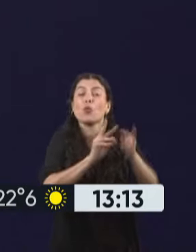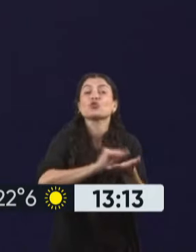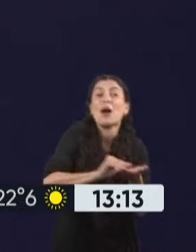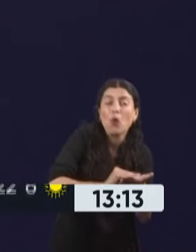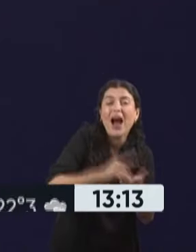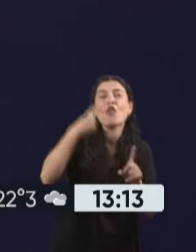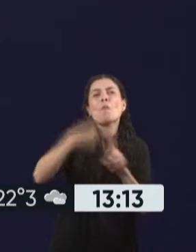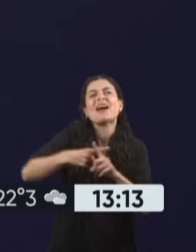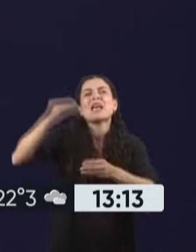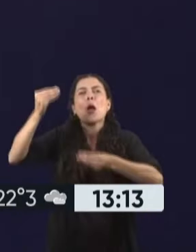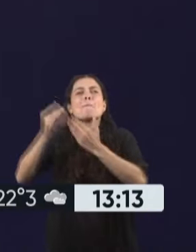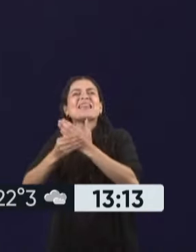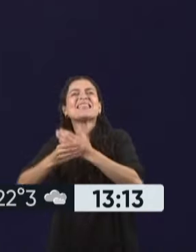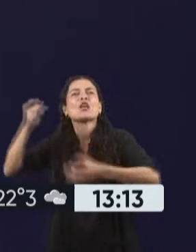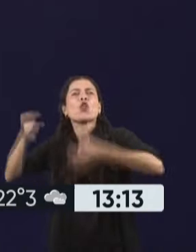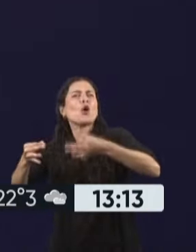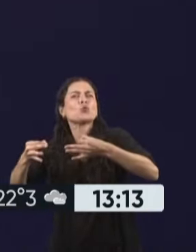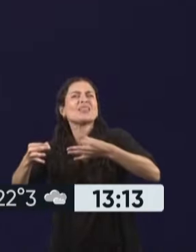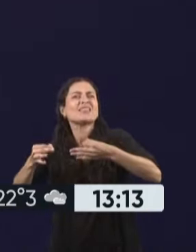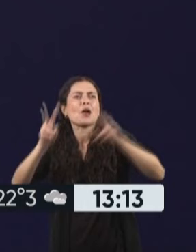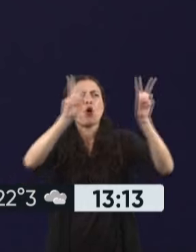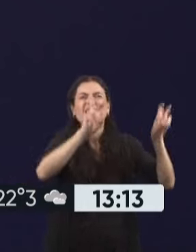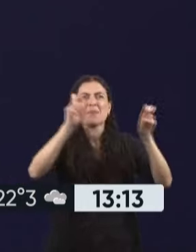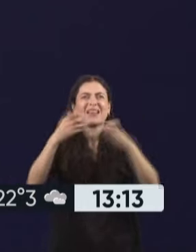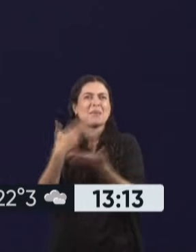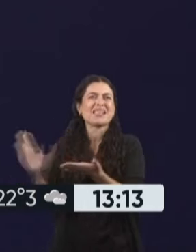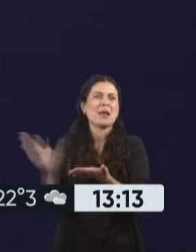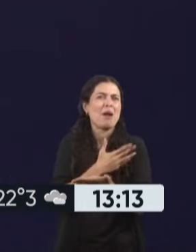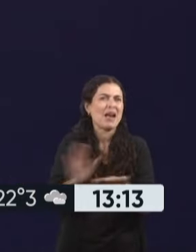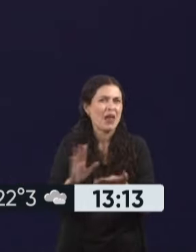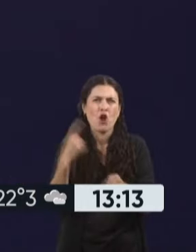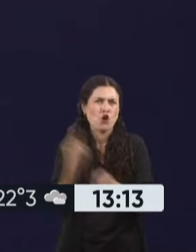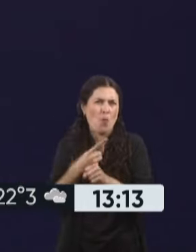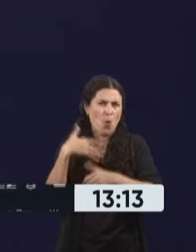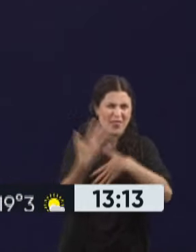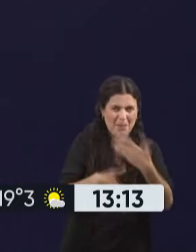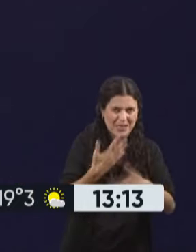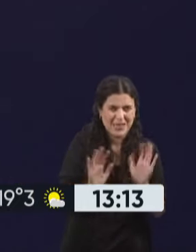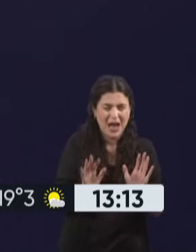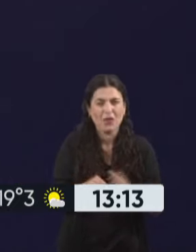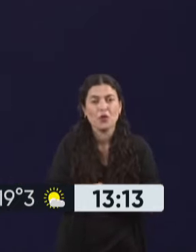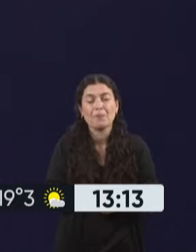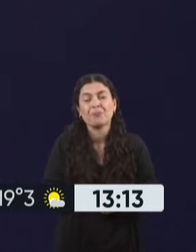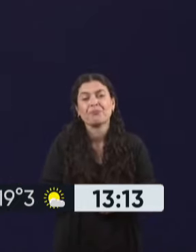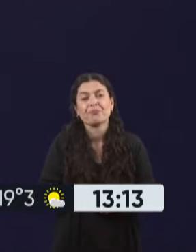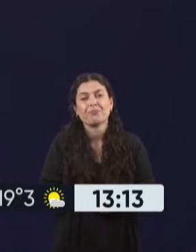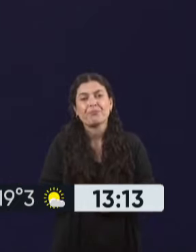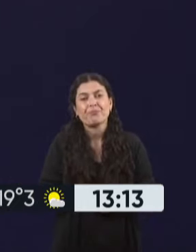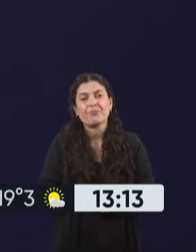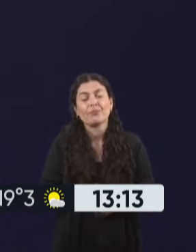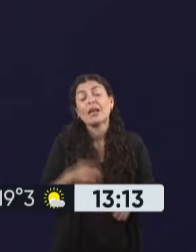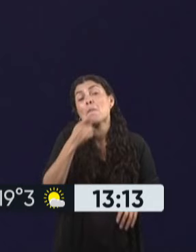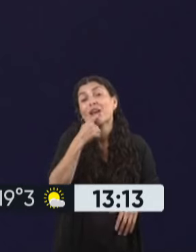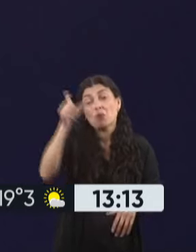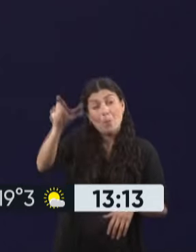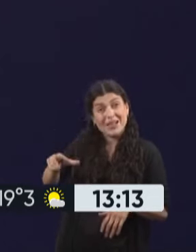él. Como no quería que sea la confusión y como Santiago Caputo tiene una de las virtudes que tiene es la exquisitez